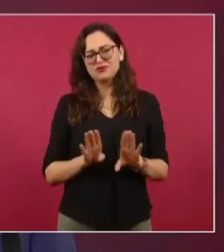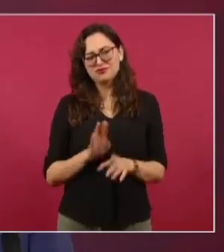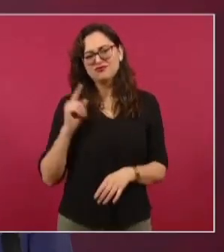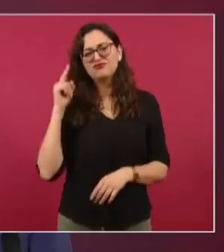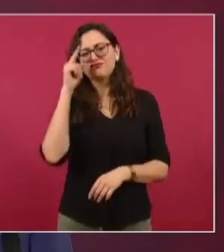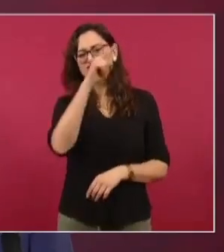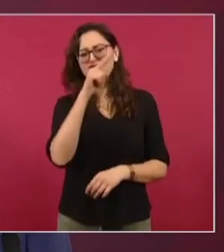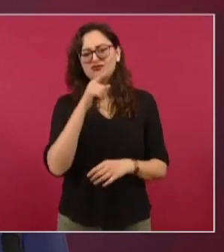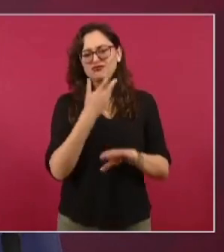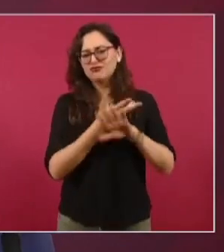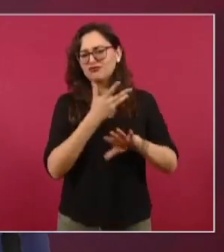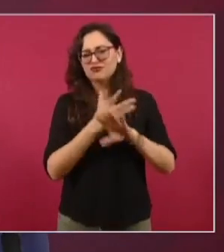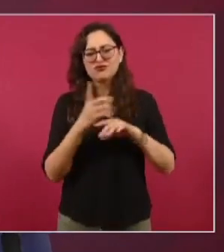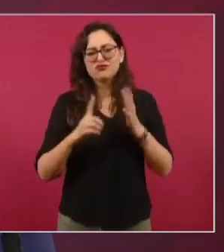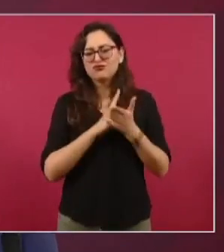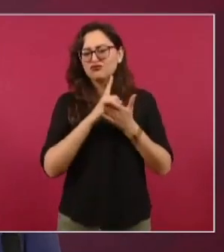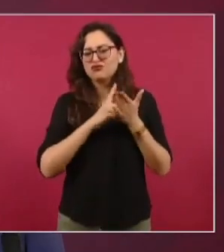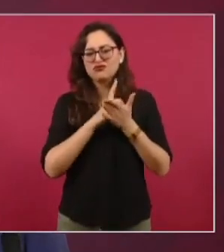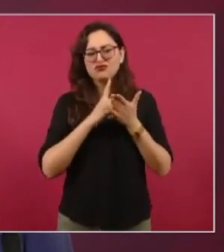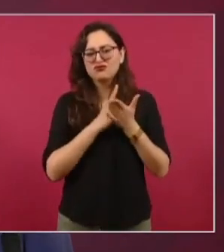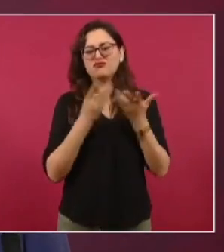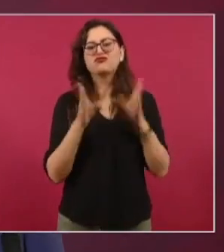por internet